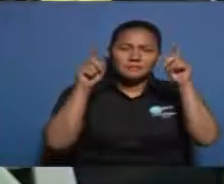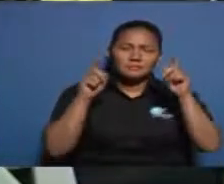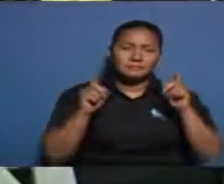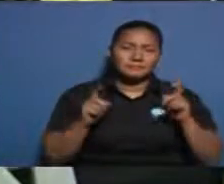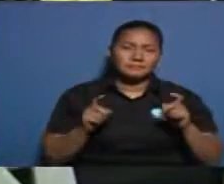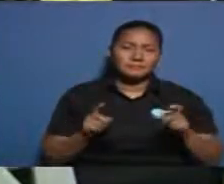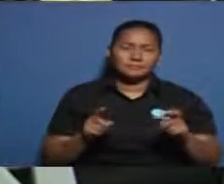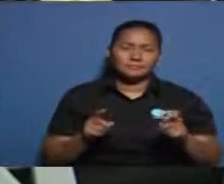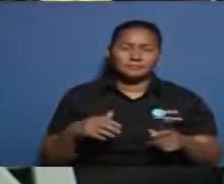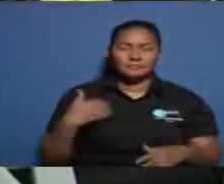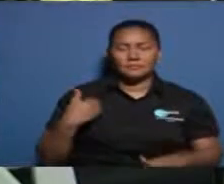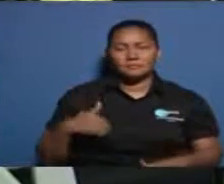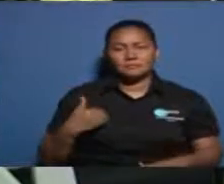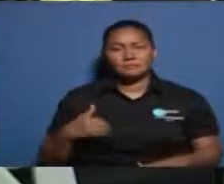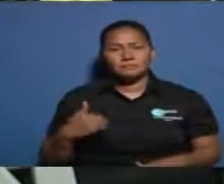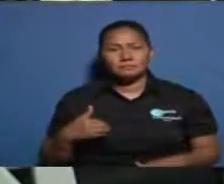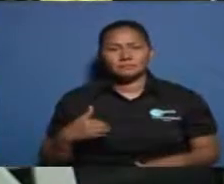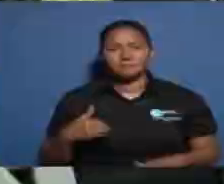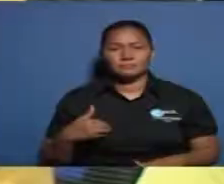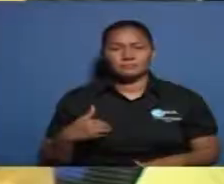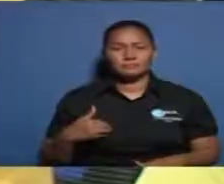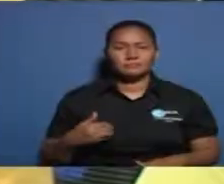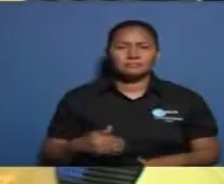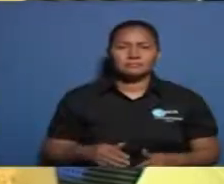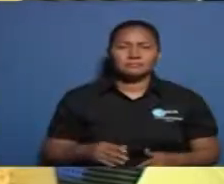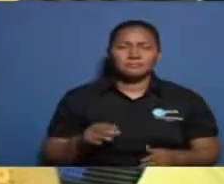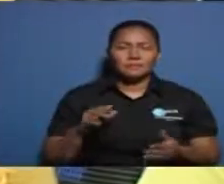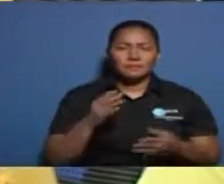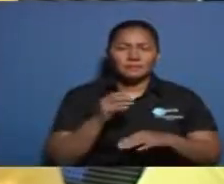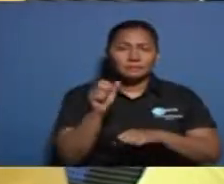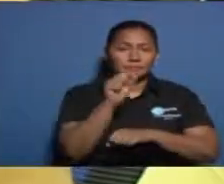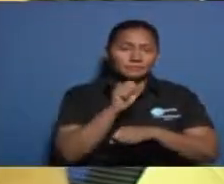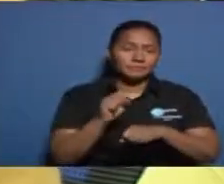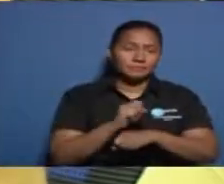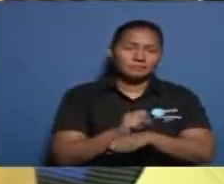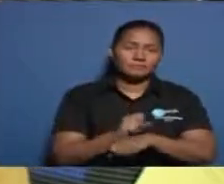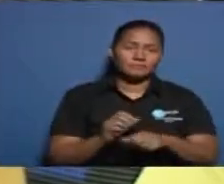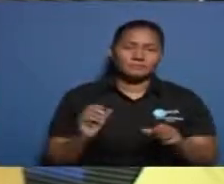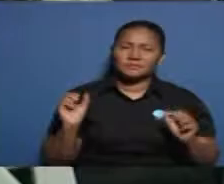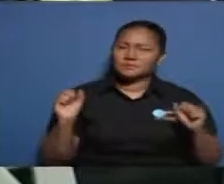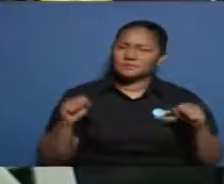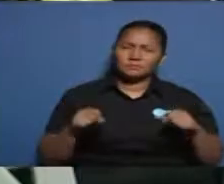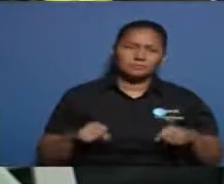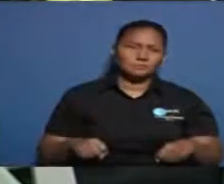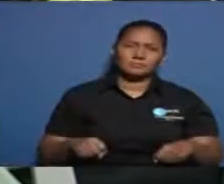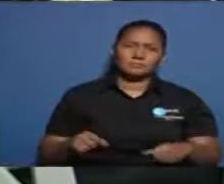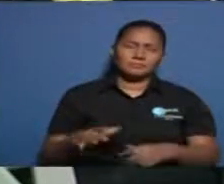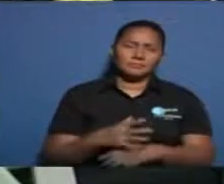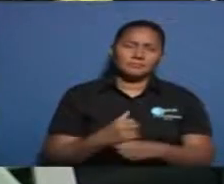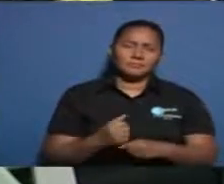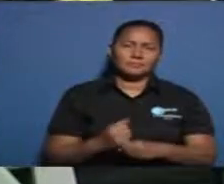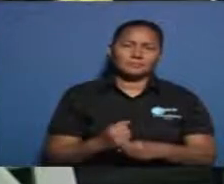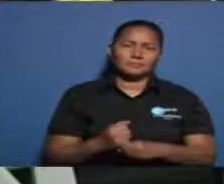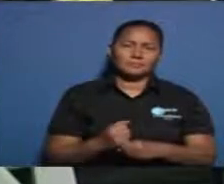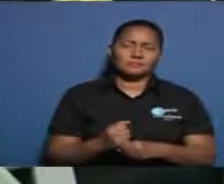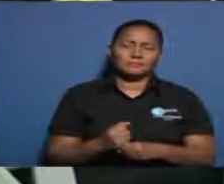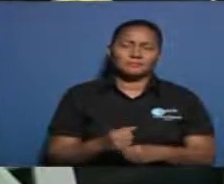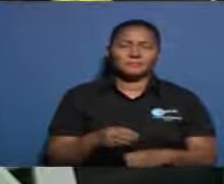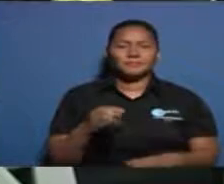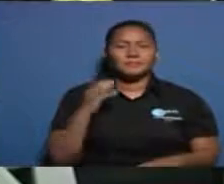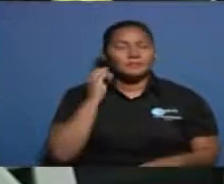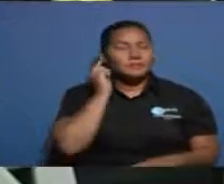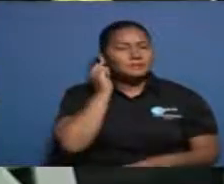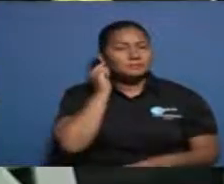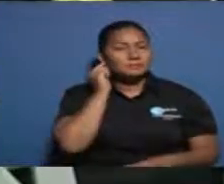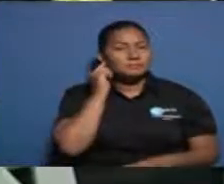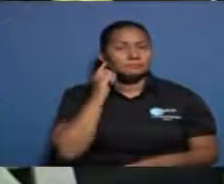hombres algunos por machismo oa veces la misma sociedad piensa que la mujer no puede hacer así estará en mujeres logros y violencia de género ese es el tema de